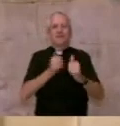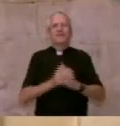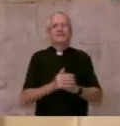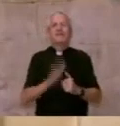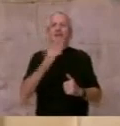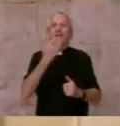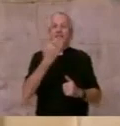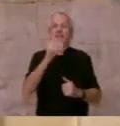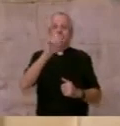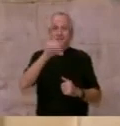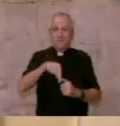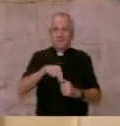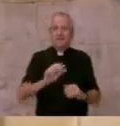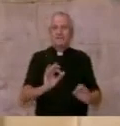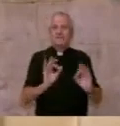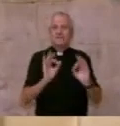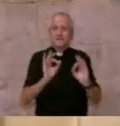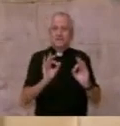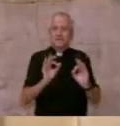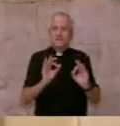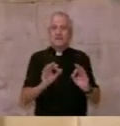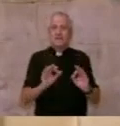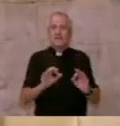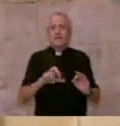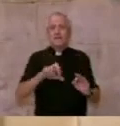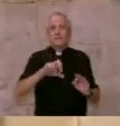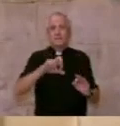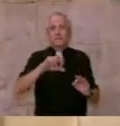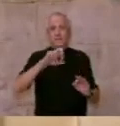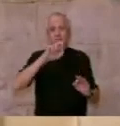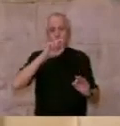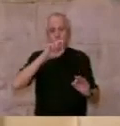Gracias muy de corazón, queridos hermanos,